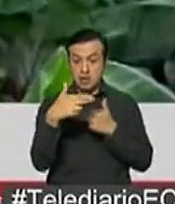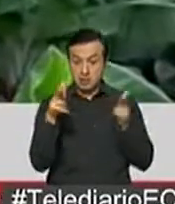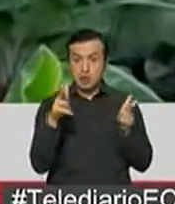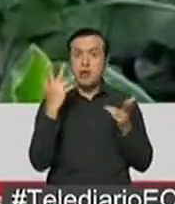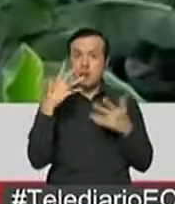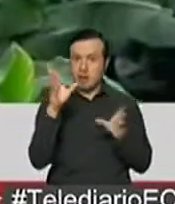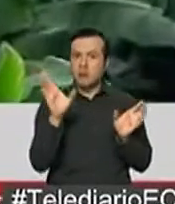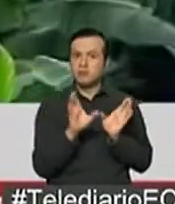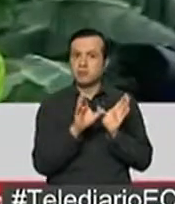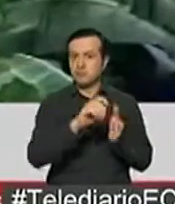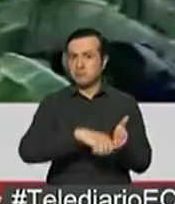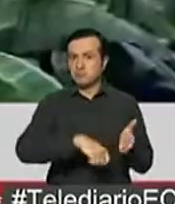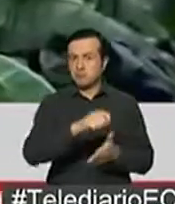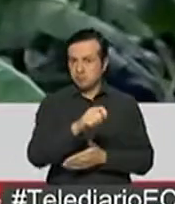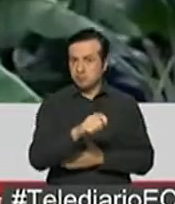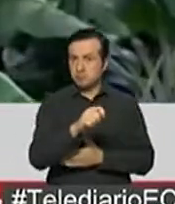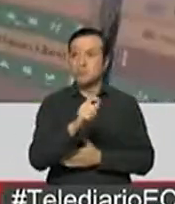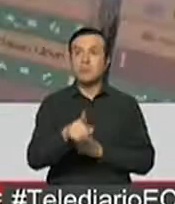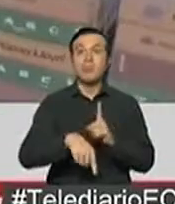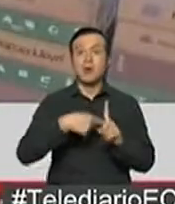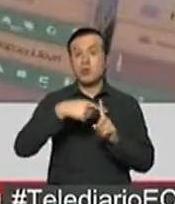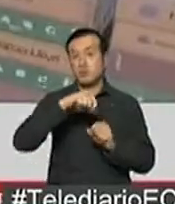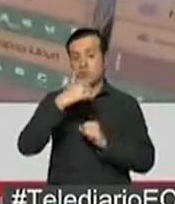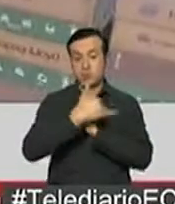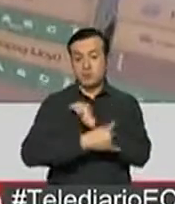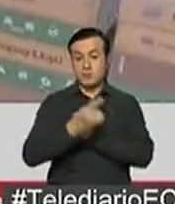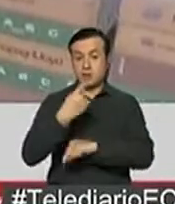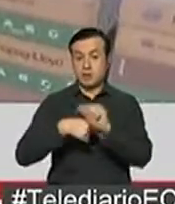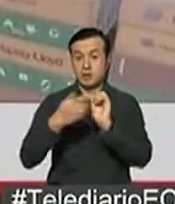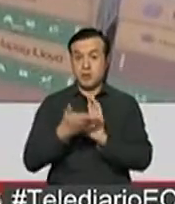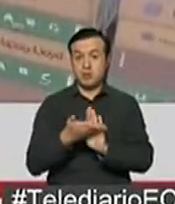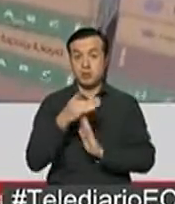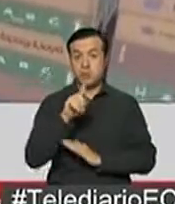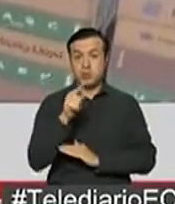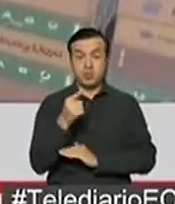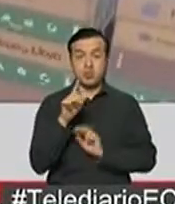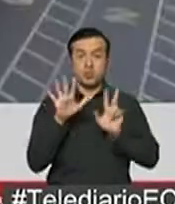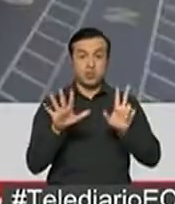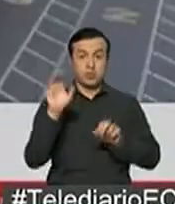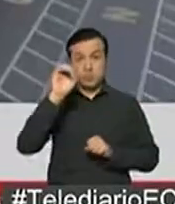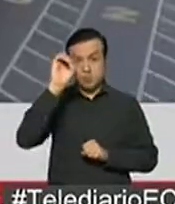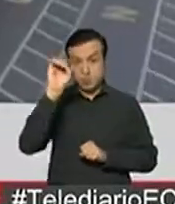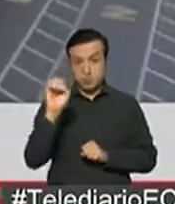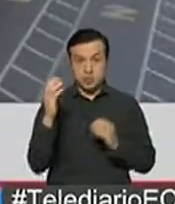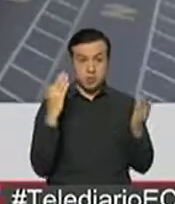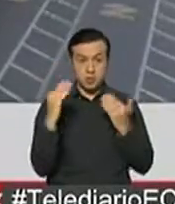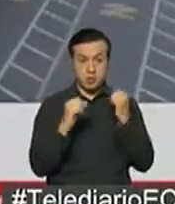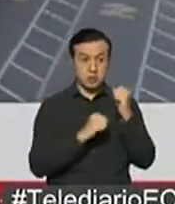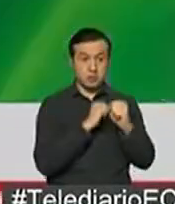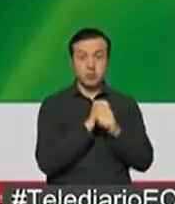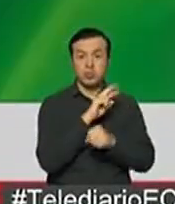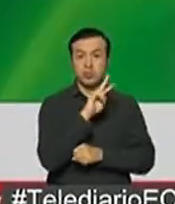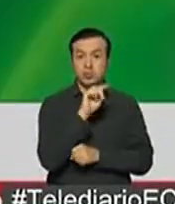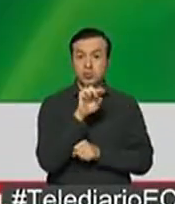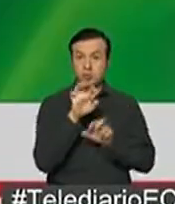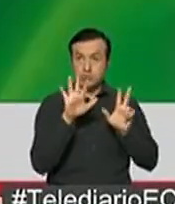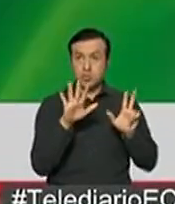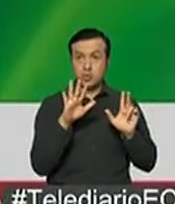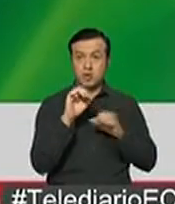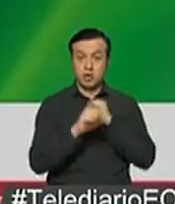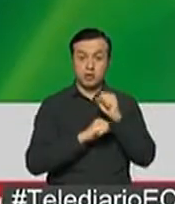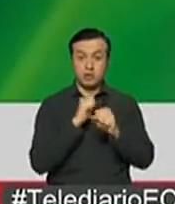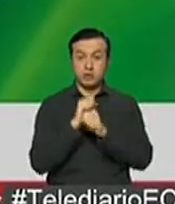de plantación además las exportaciones crecieron 1.8 por ciento referente al 2018 este año